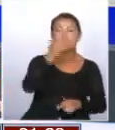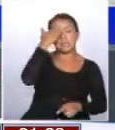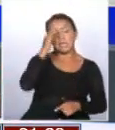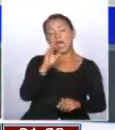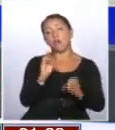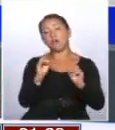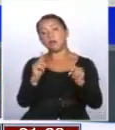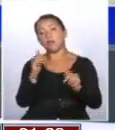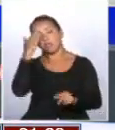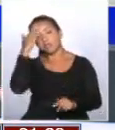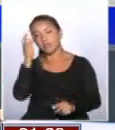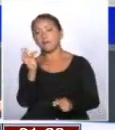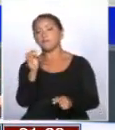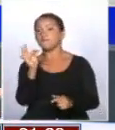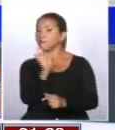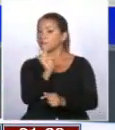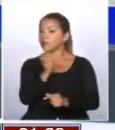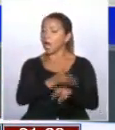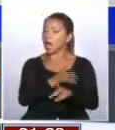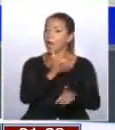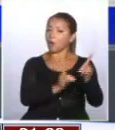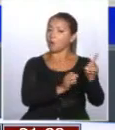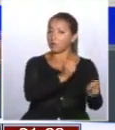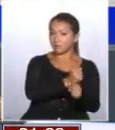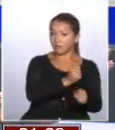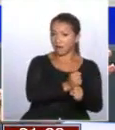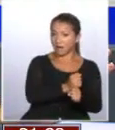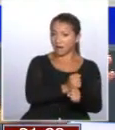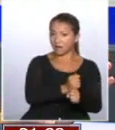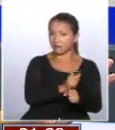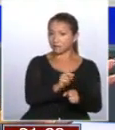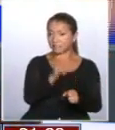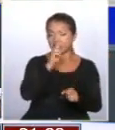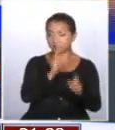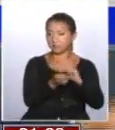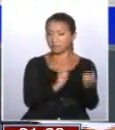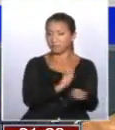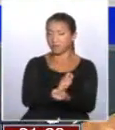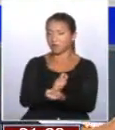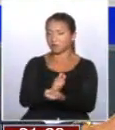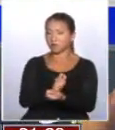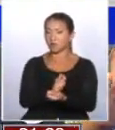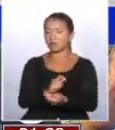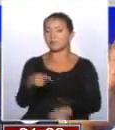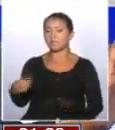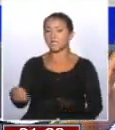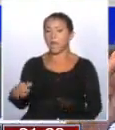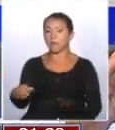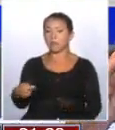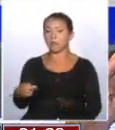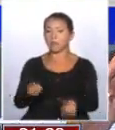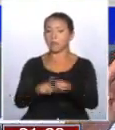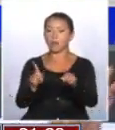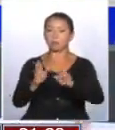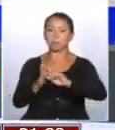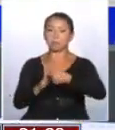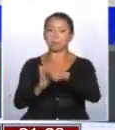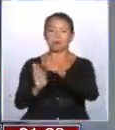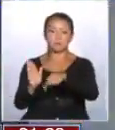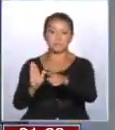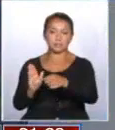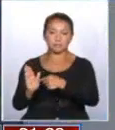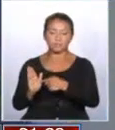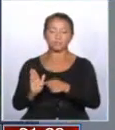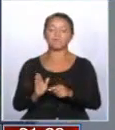haber días en febrero en los cuales van a trabajar, pero de no modificarse en el Senado, esa parte del edificio va a estar cerrado. Lo que pasa es que estas